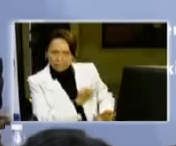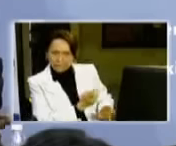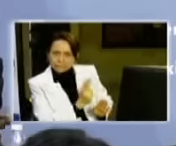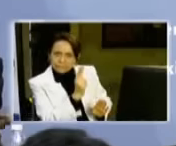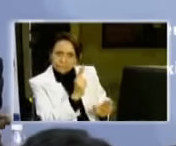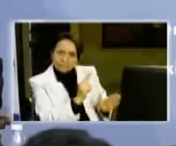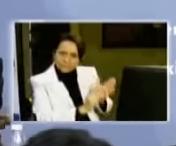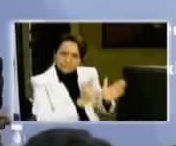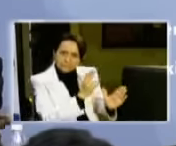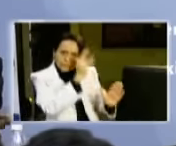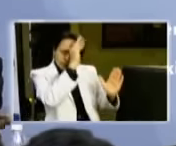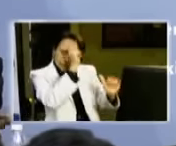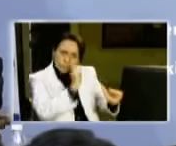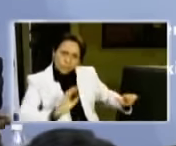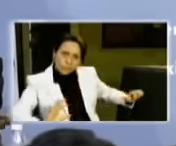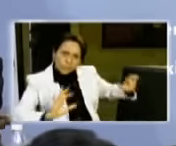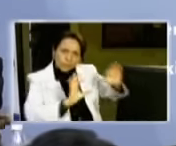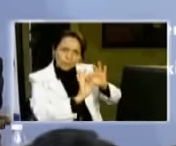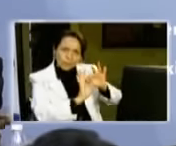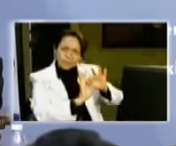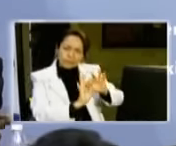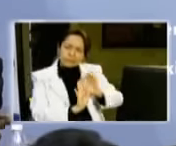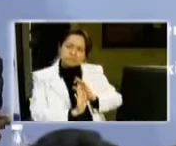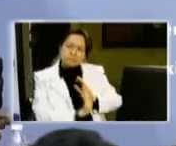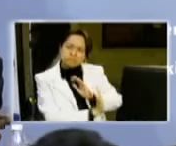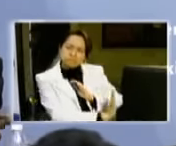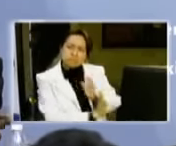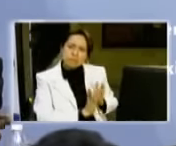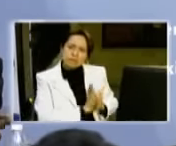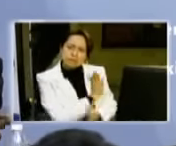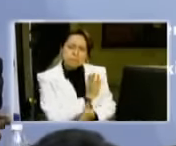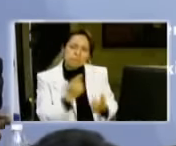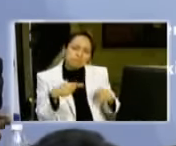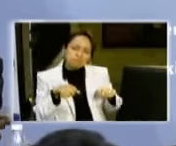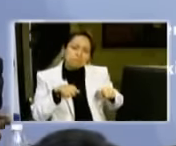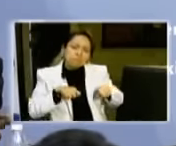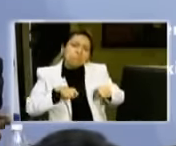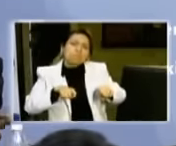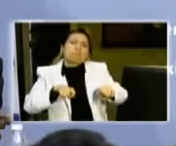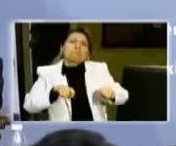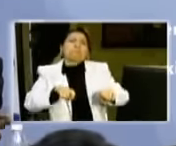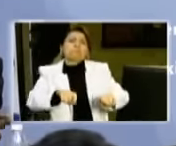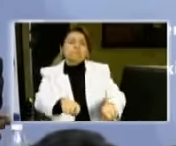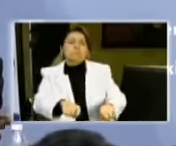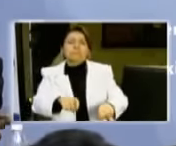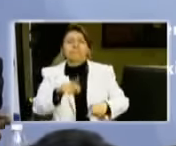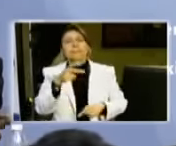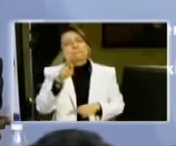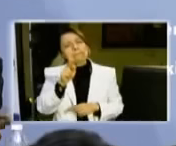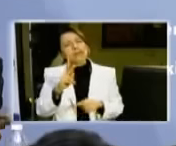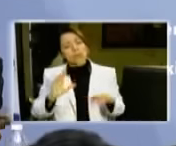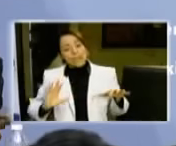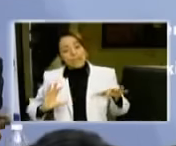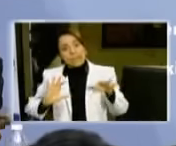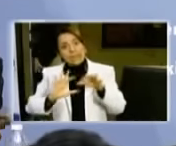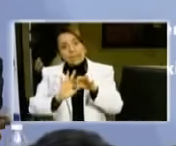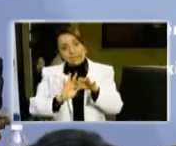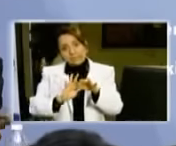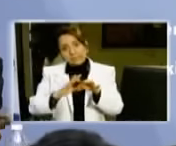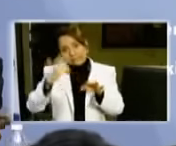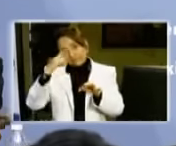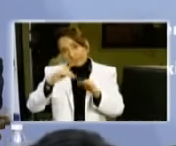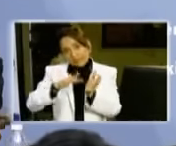con otras. El riesgo de las alianzas, más bien yo creo que el riesgo para las alianzas